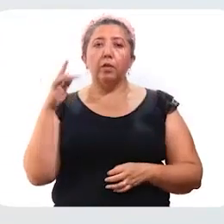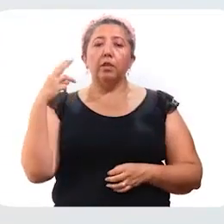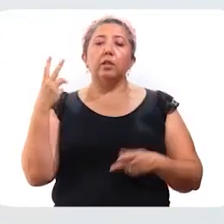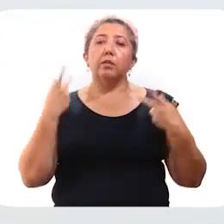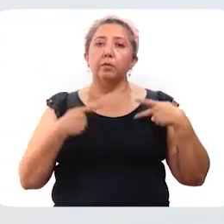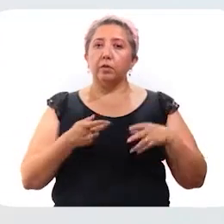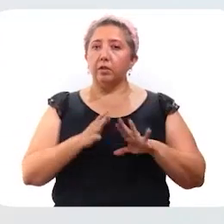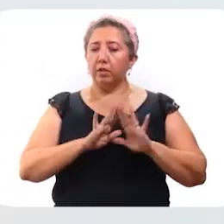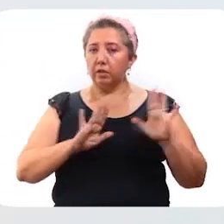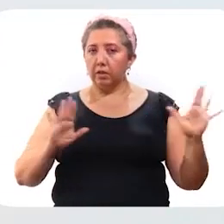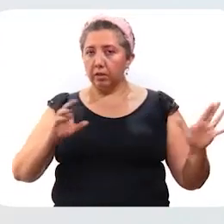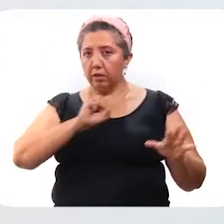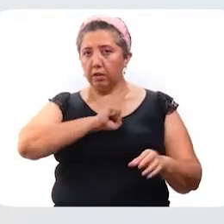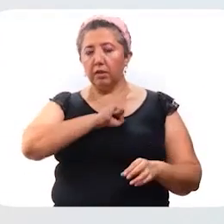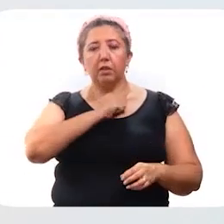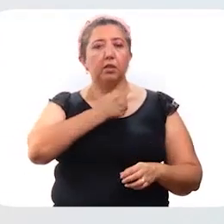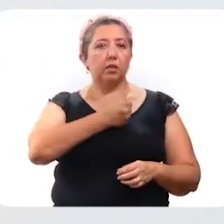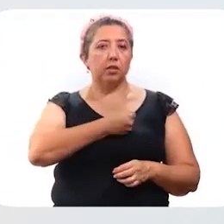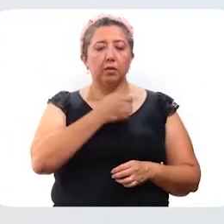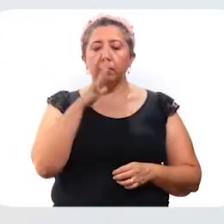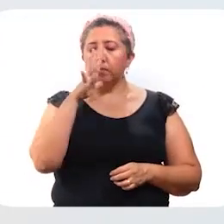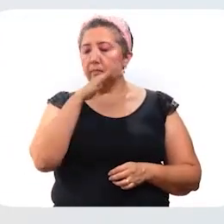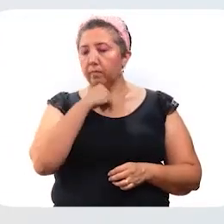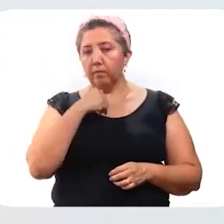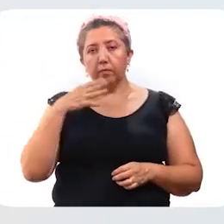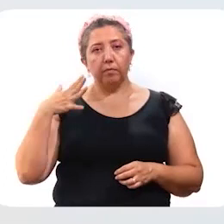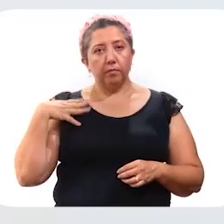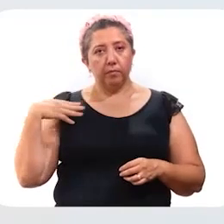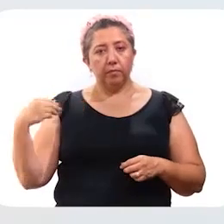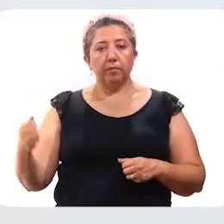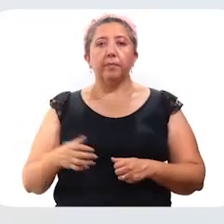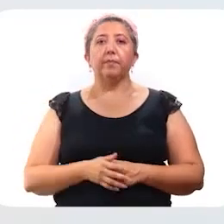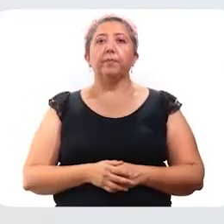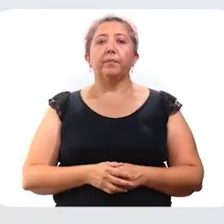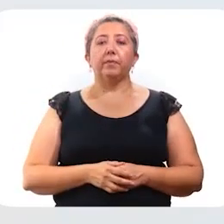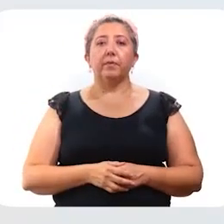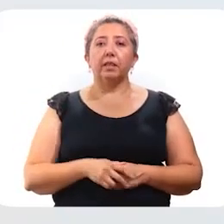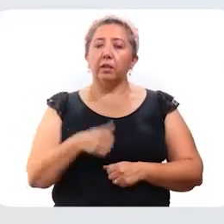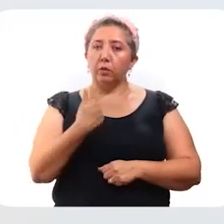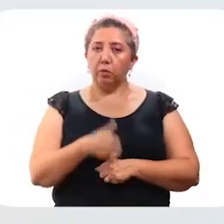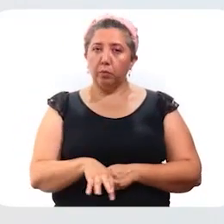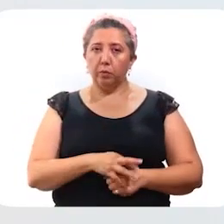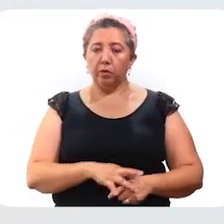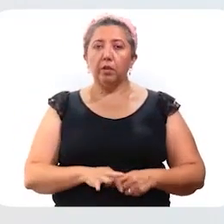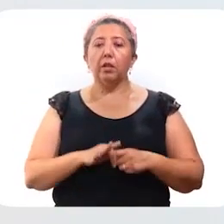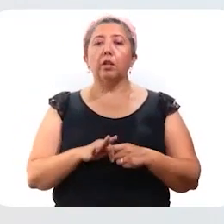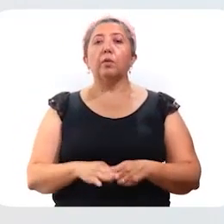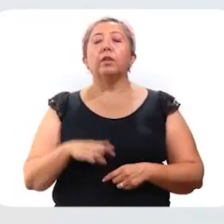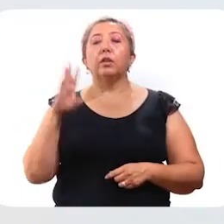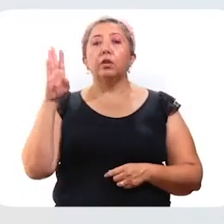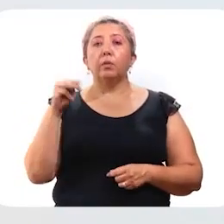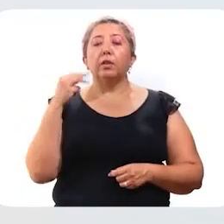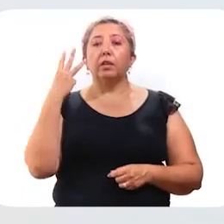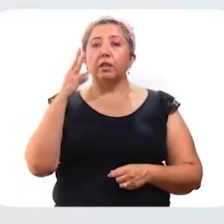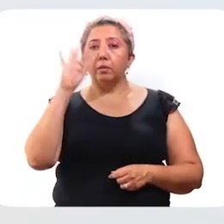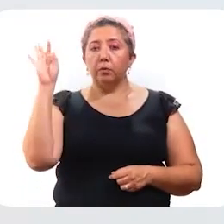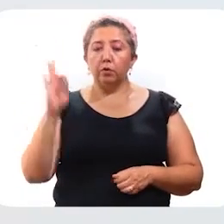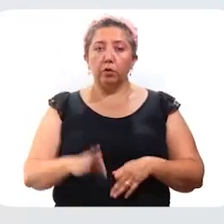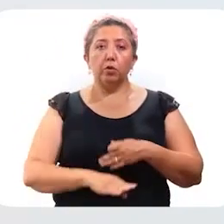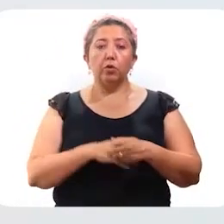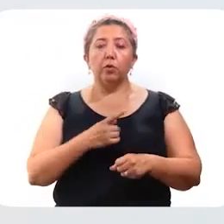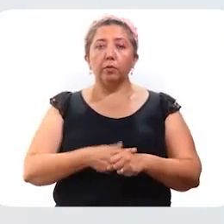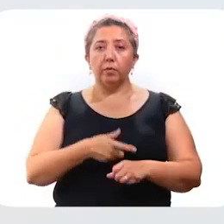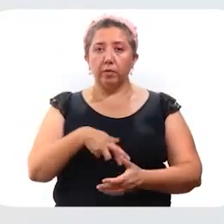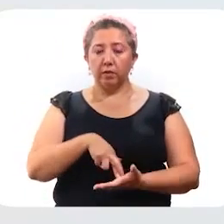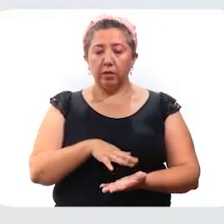102.643 pacientes ya se recuperaron, no presentan síntomas ni pueden contagiar. Esta cifra representa el 93% del